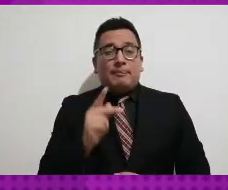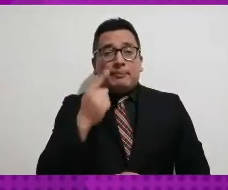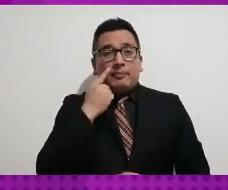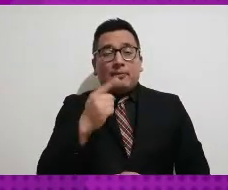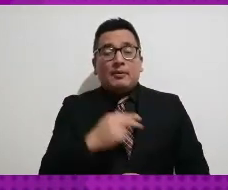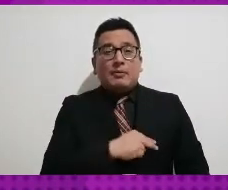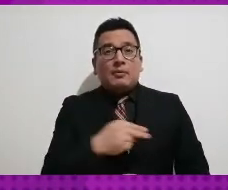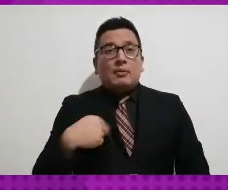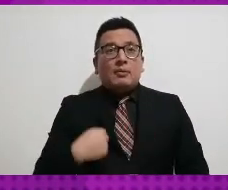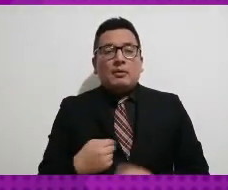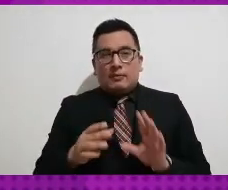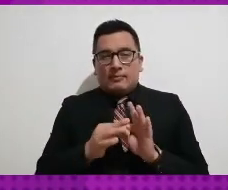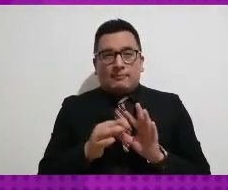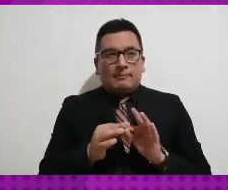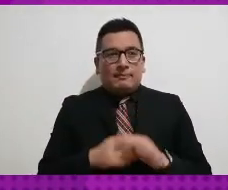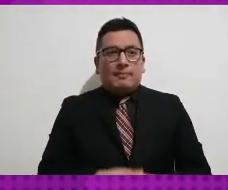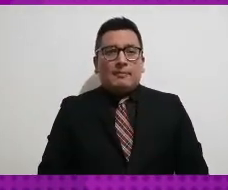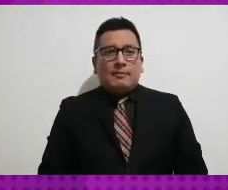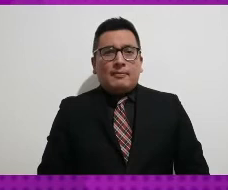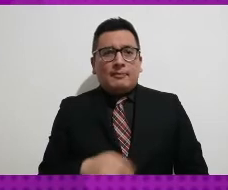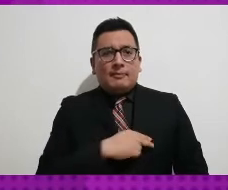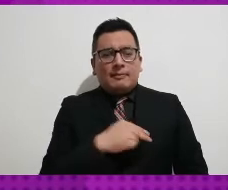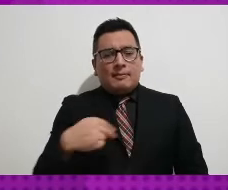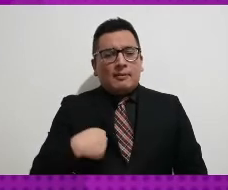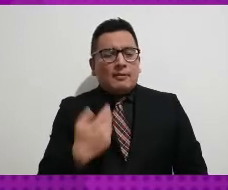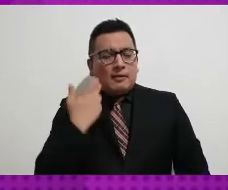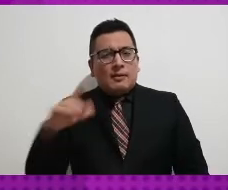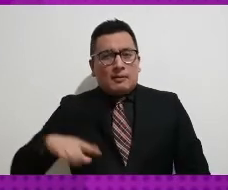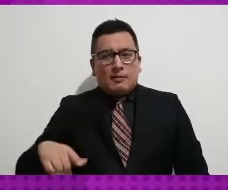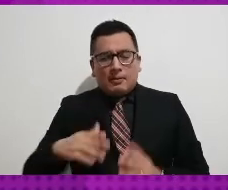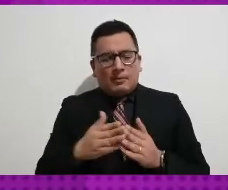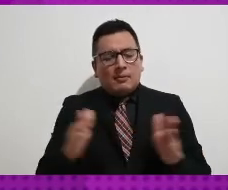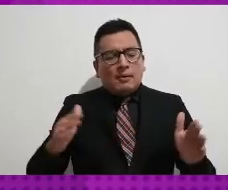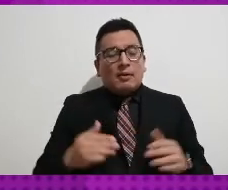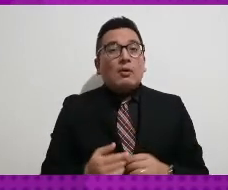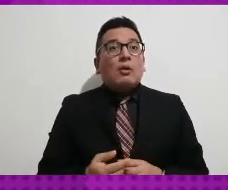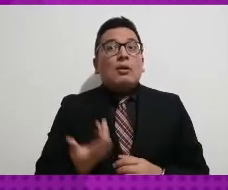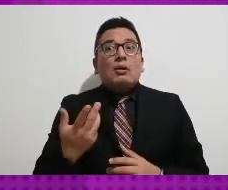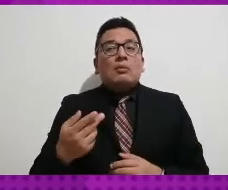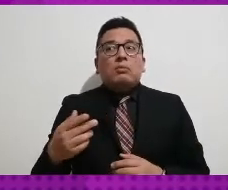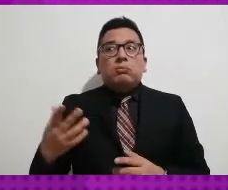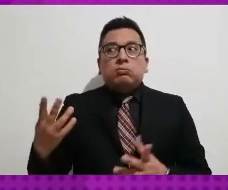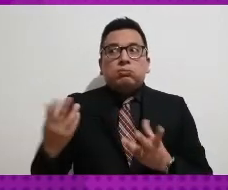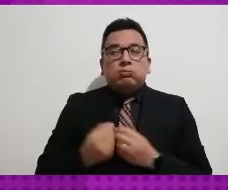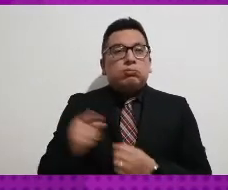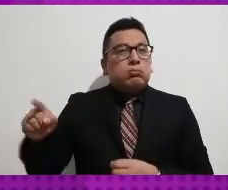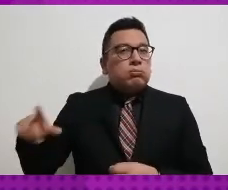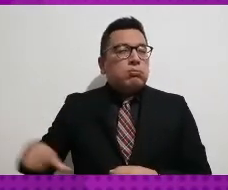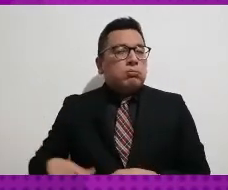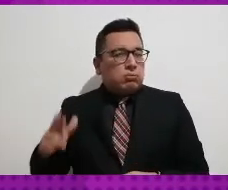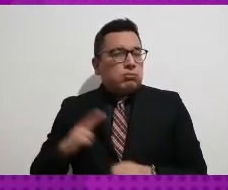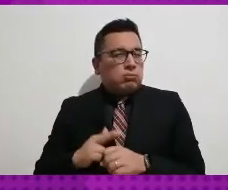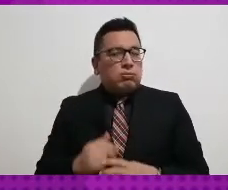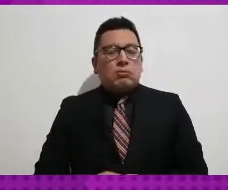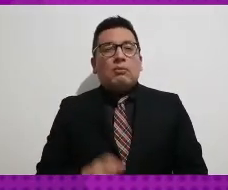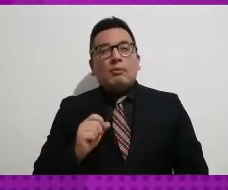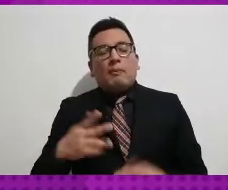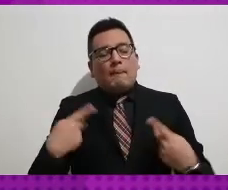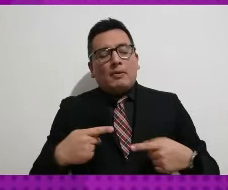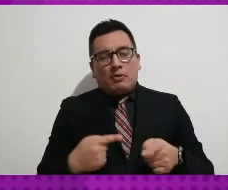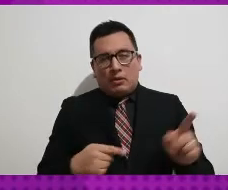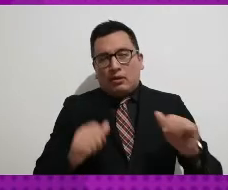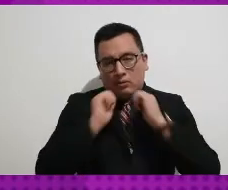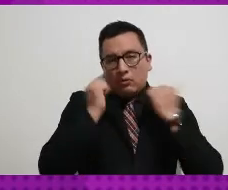nosotros debemos precisar es que los compromisos que hacemos de gobierno abierto se hacen con el Poder Ejecutivo del Estado, con la sociedad